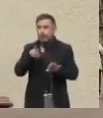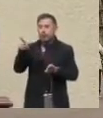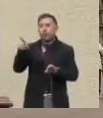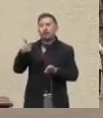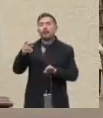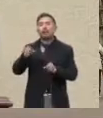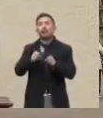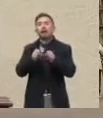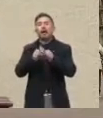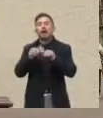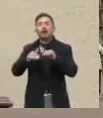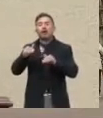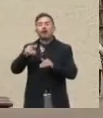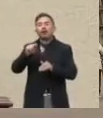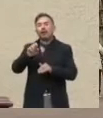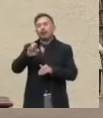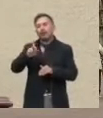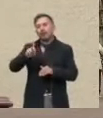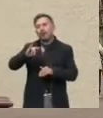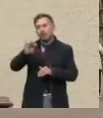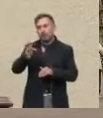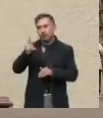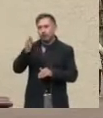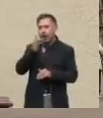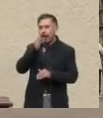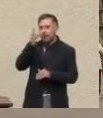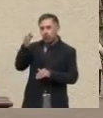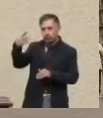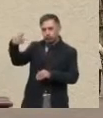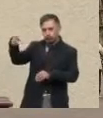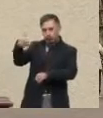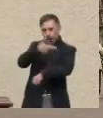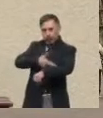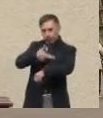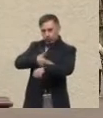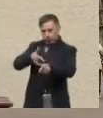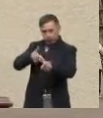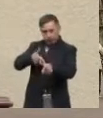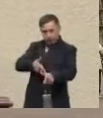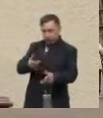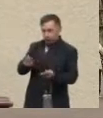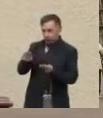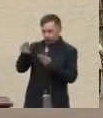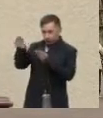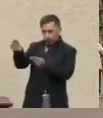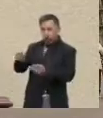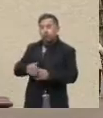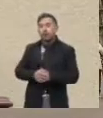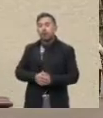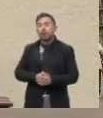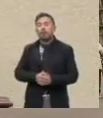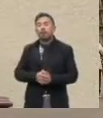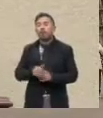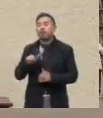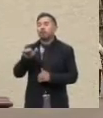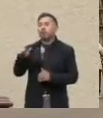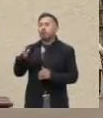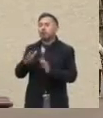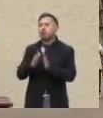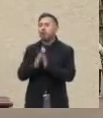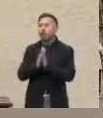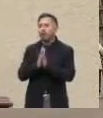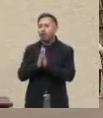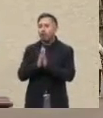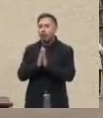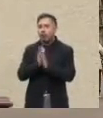Judicial de la Federación correspondientes para los efectos conducentes. Y le voy a pedir que, en virtud